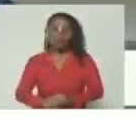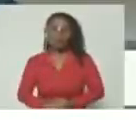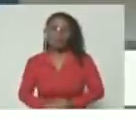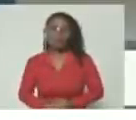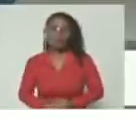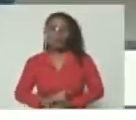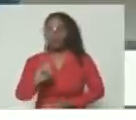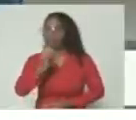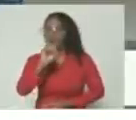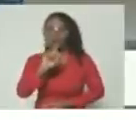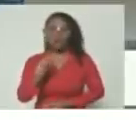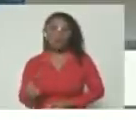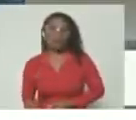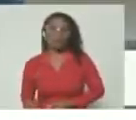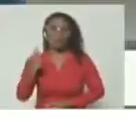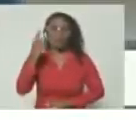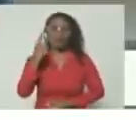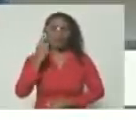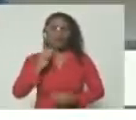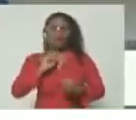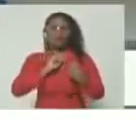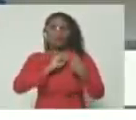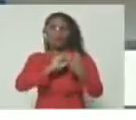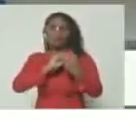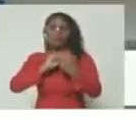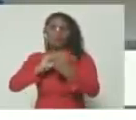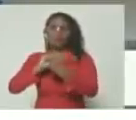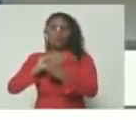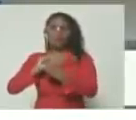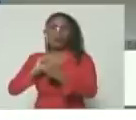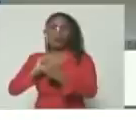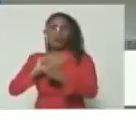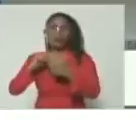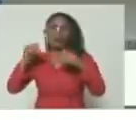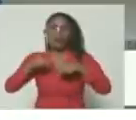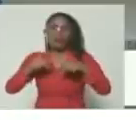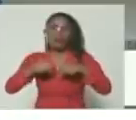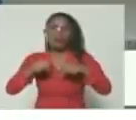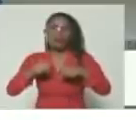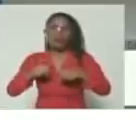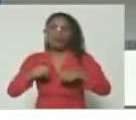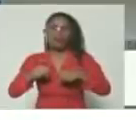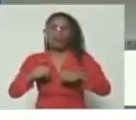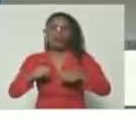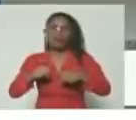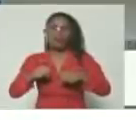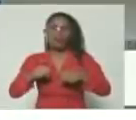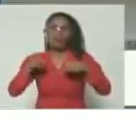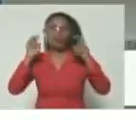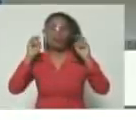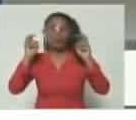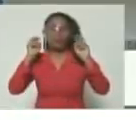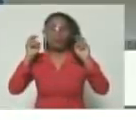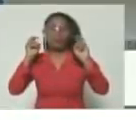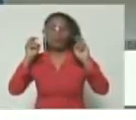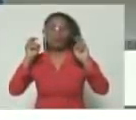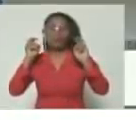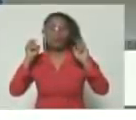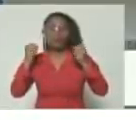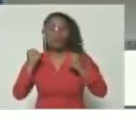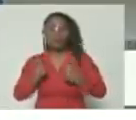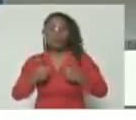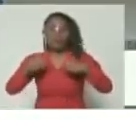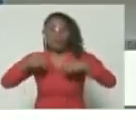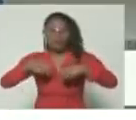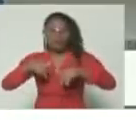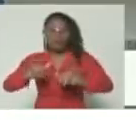No es la primera vez que tenemos diálogos de estos calibres. Aquí mismo,